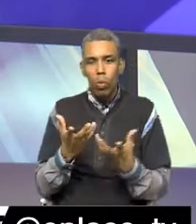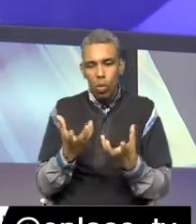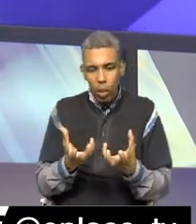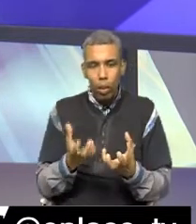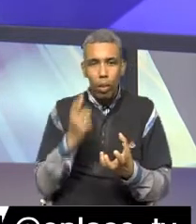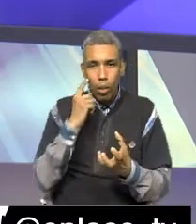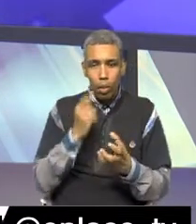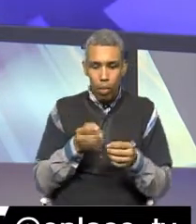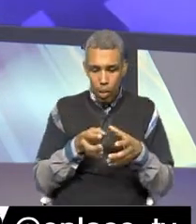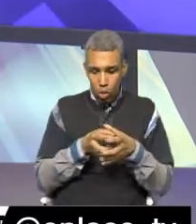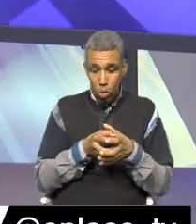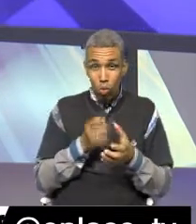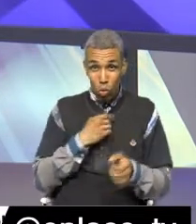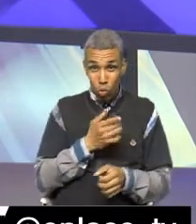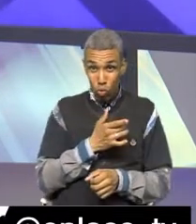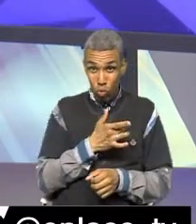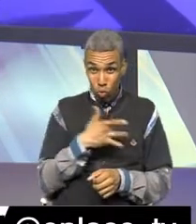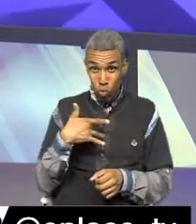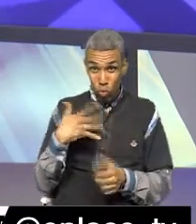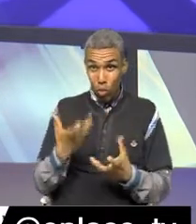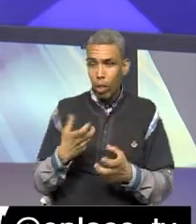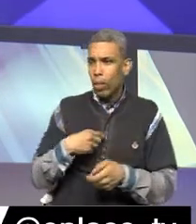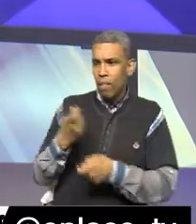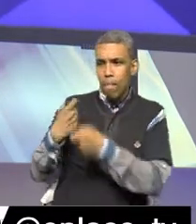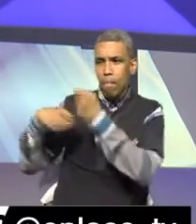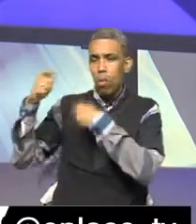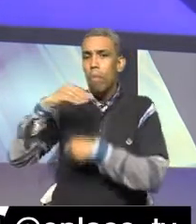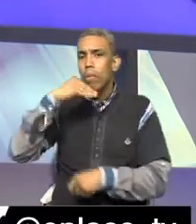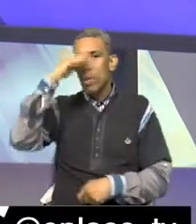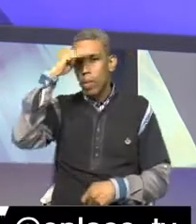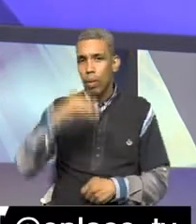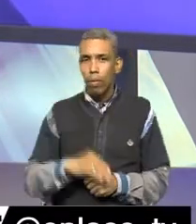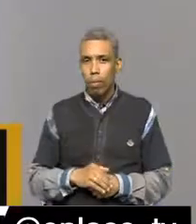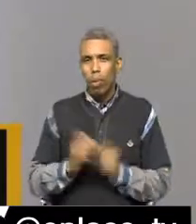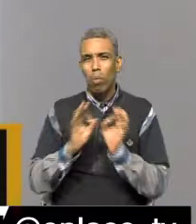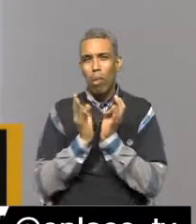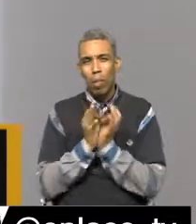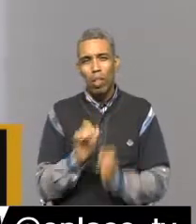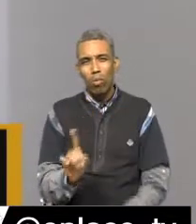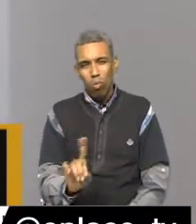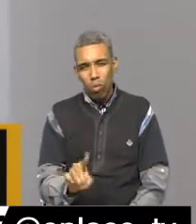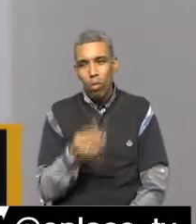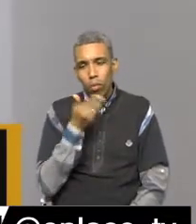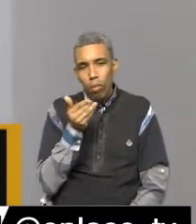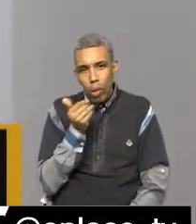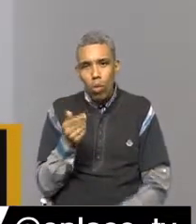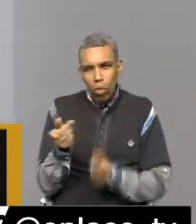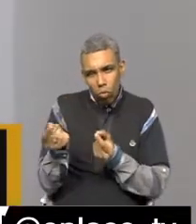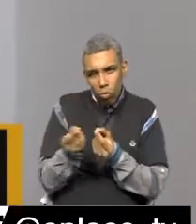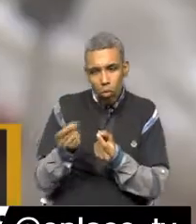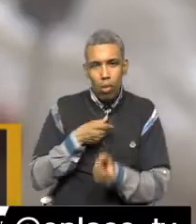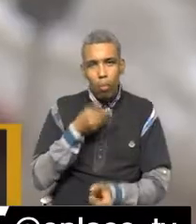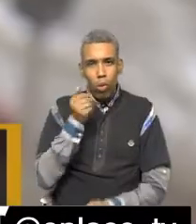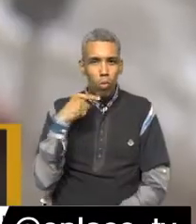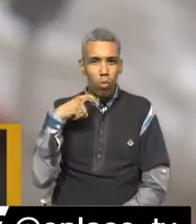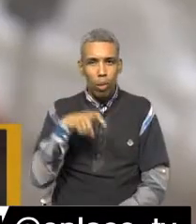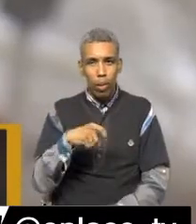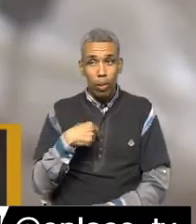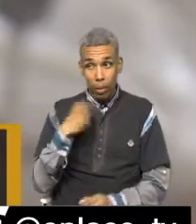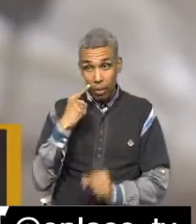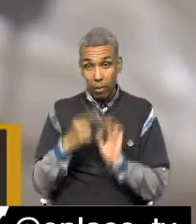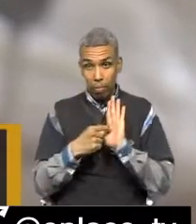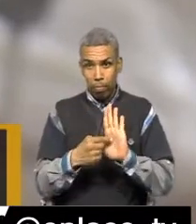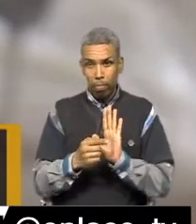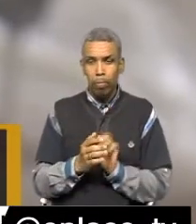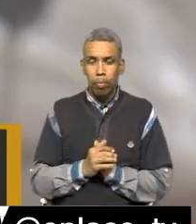paciente lleva 20 días interno en el Hospital Regional del Magdalena Medio. Ella es la hermana de un paciente que desde el pasado 3 de enero se encuentra en